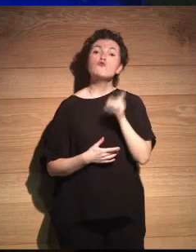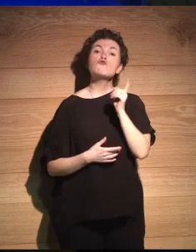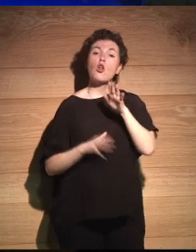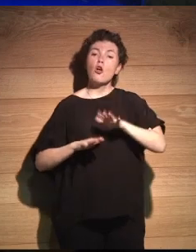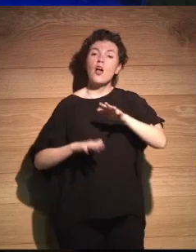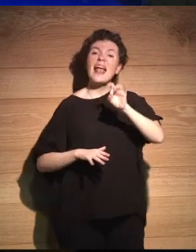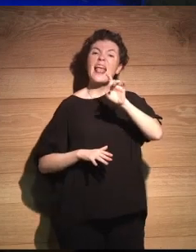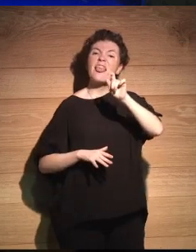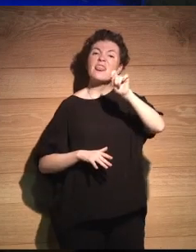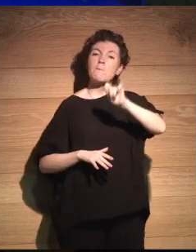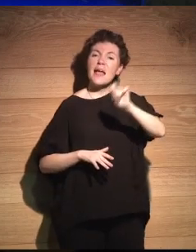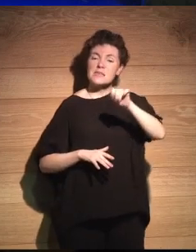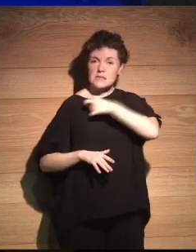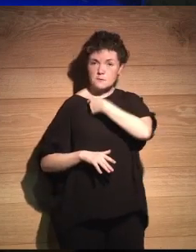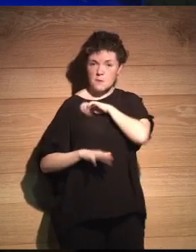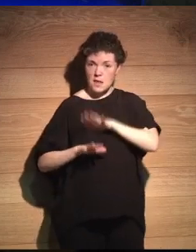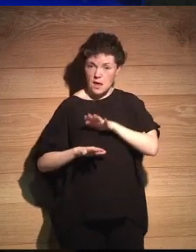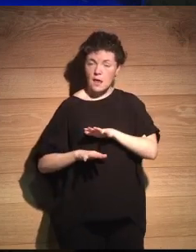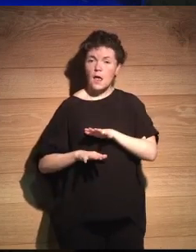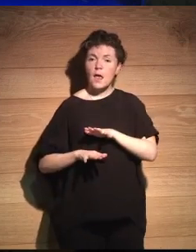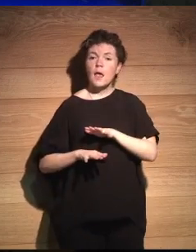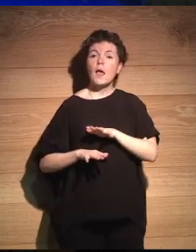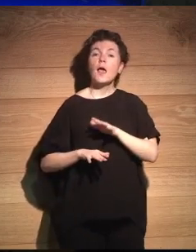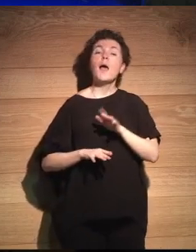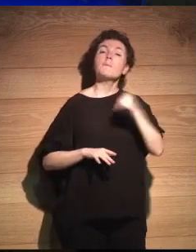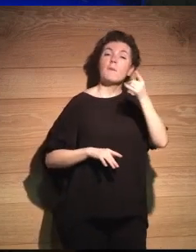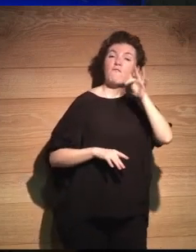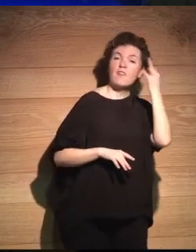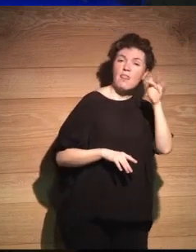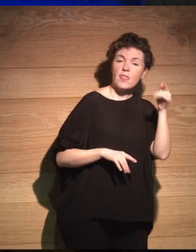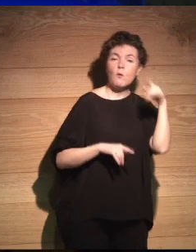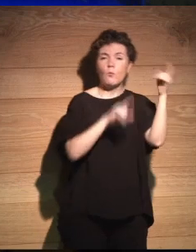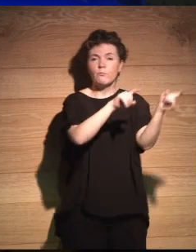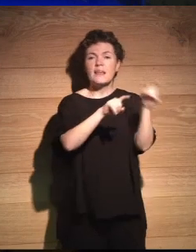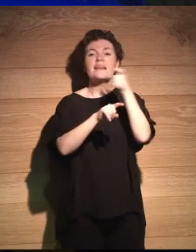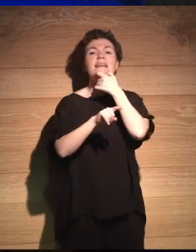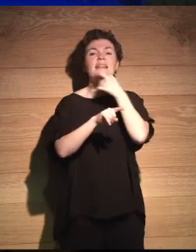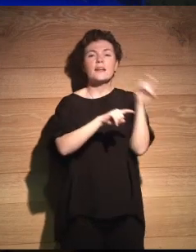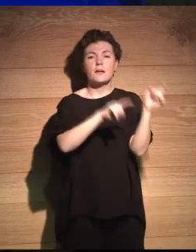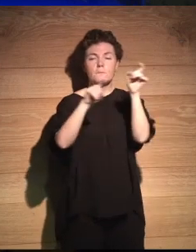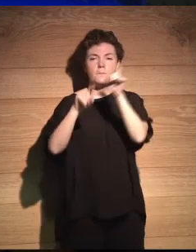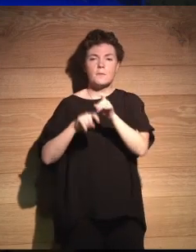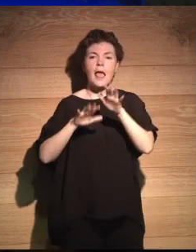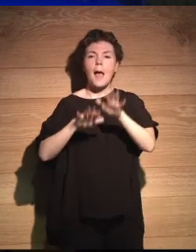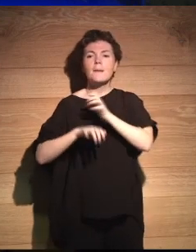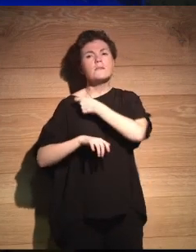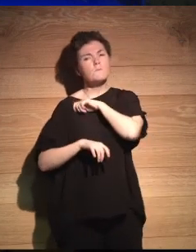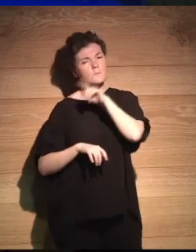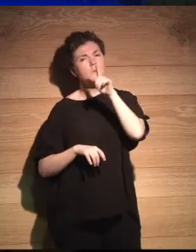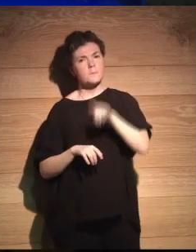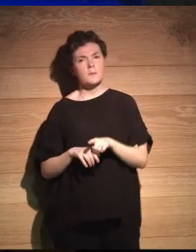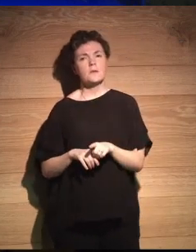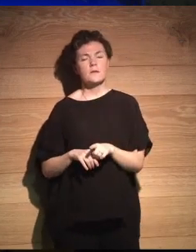meses en España y durante su estancia en Francia, primero en Francia, después en Inglaterra, aprendió el español